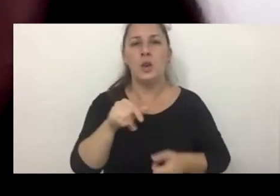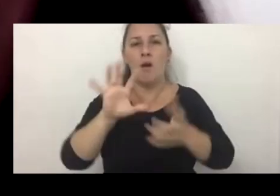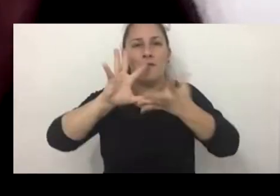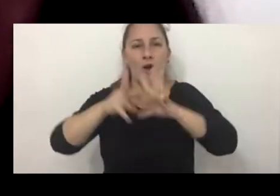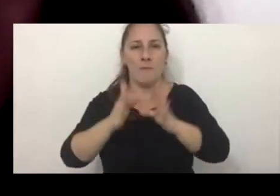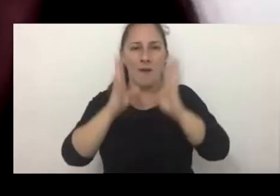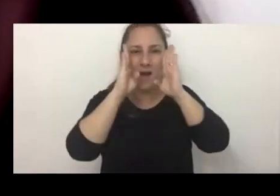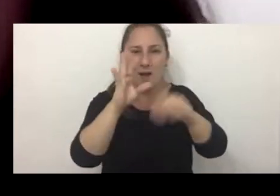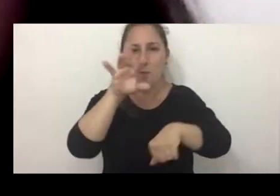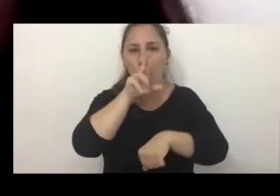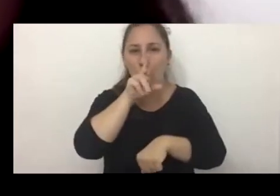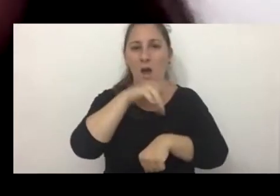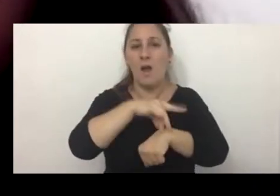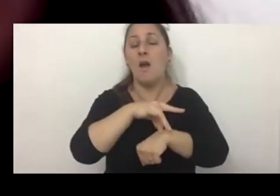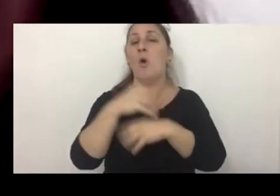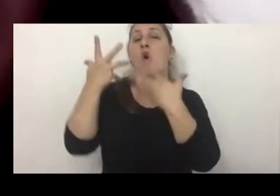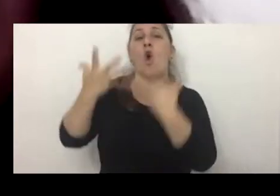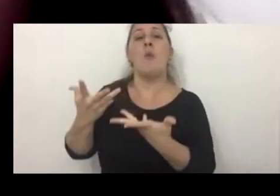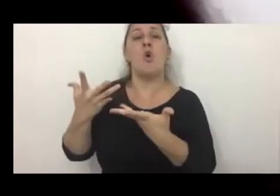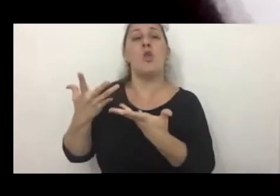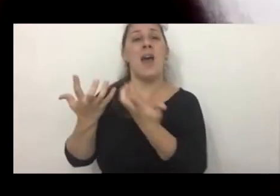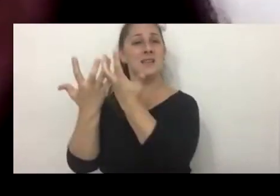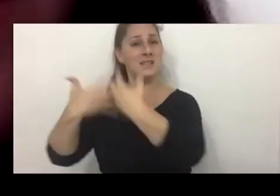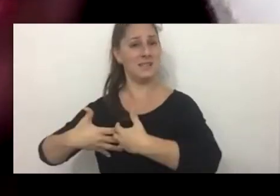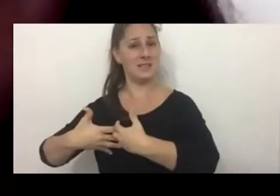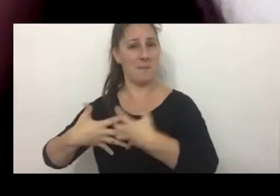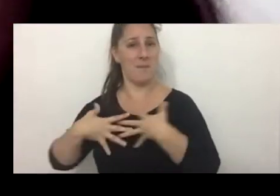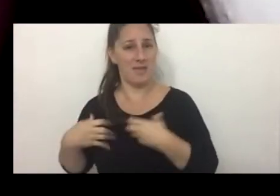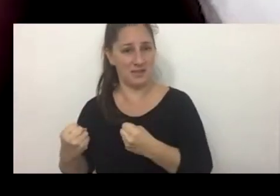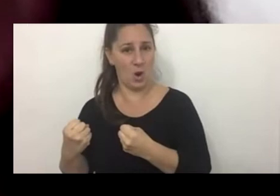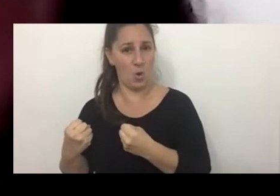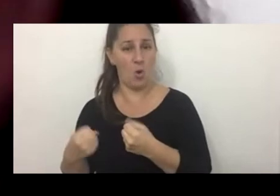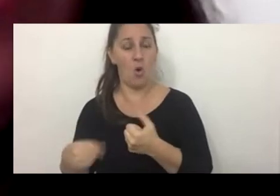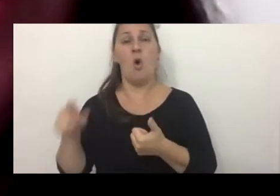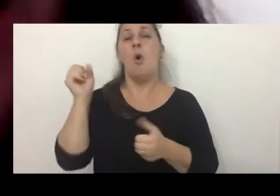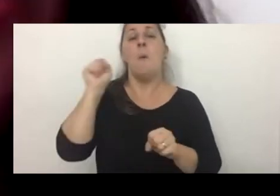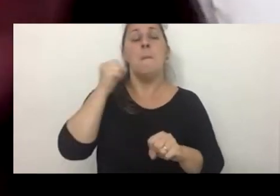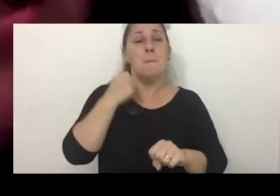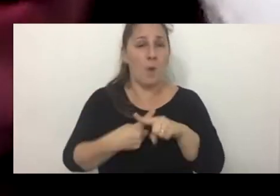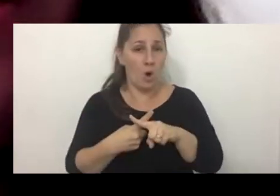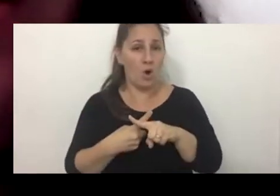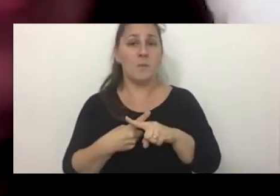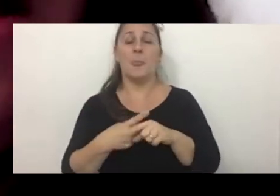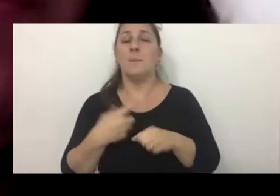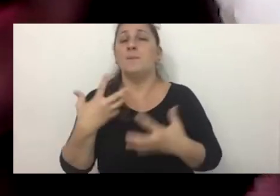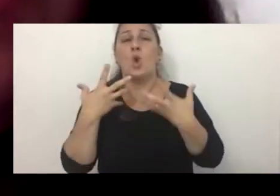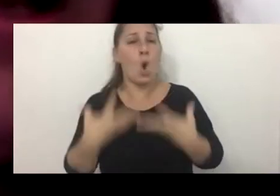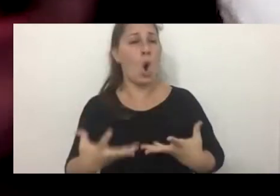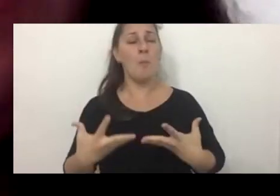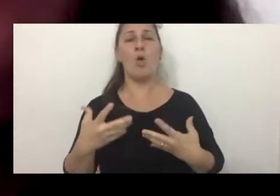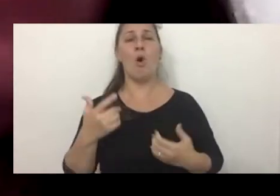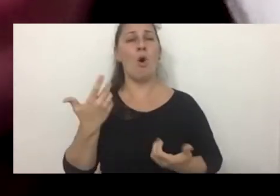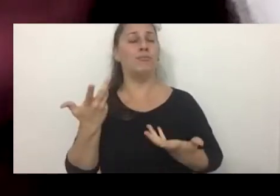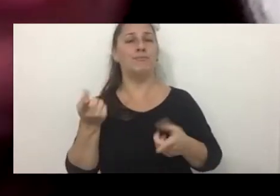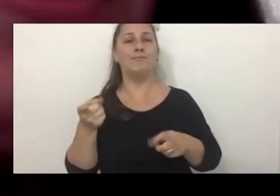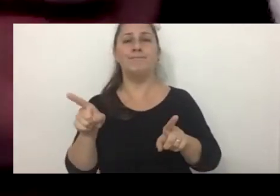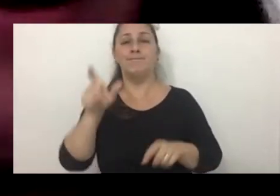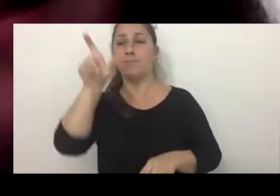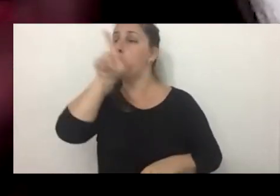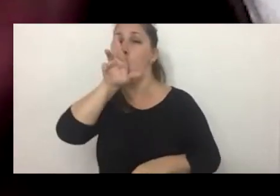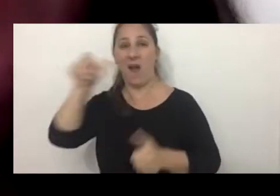estar cómoda. Si se quiere agachar en un rincón y parir en cuclillas, yo, calladita a la boca, con mis 100 kilos, me tengo que tirar al piso